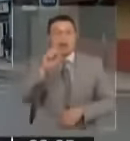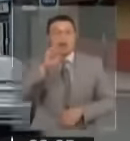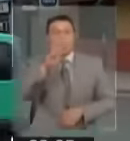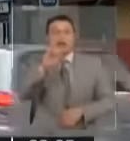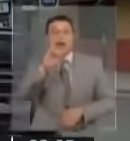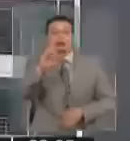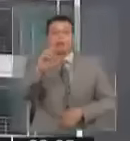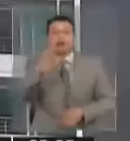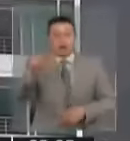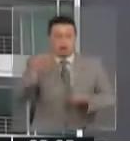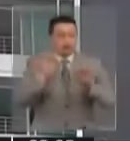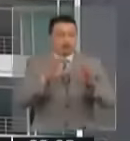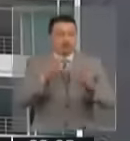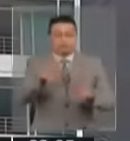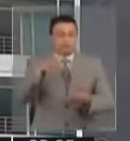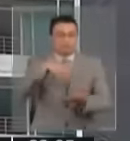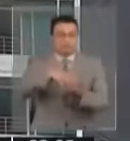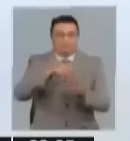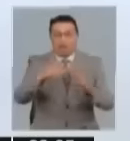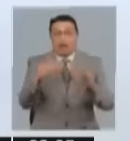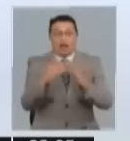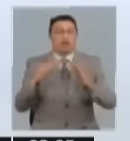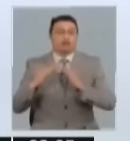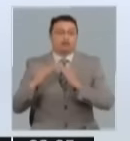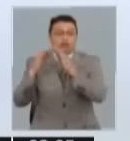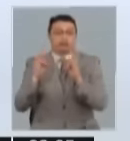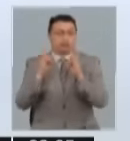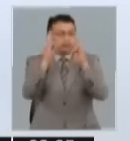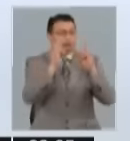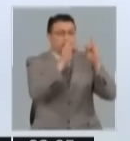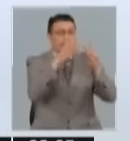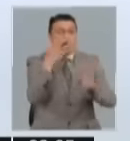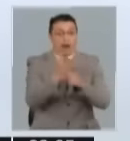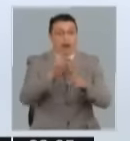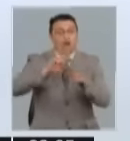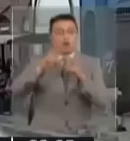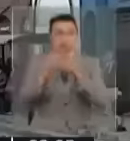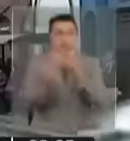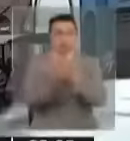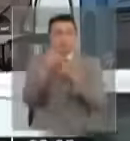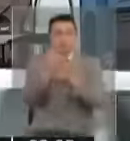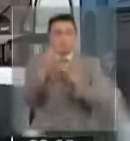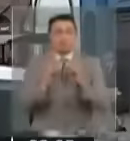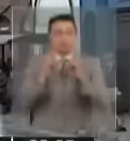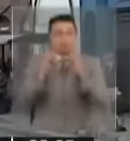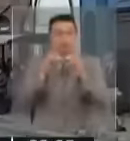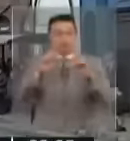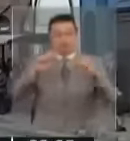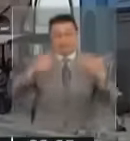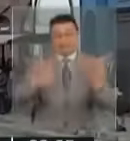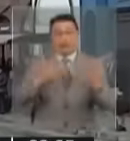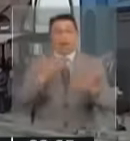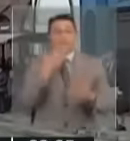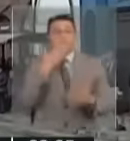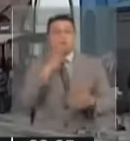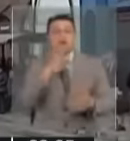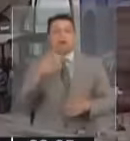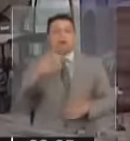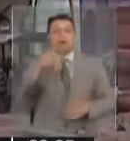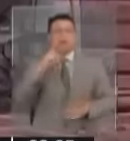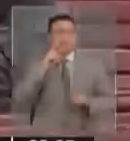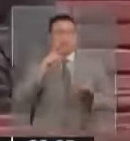en la comuna, calles con decenas de edificios, muchos en construcción, y es que el hecho de ser la sexta con mejor calidad de vida